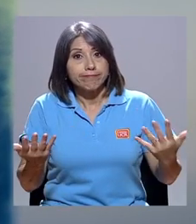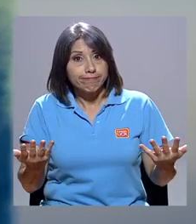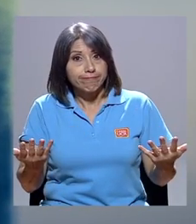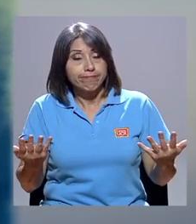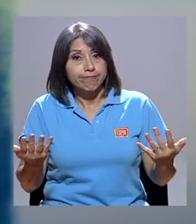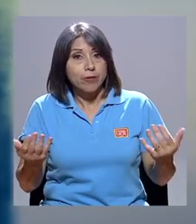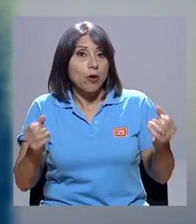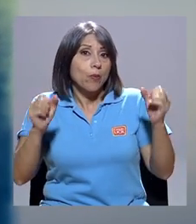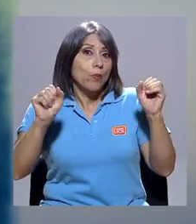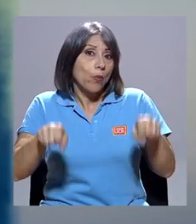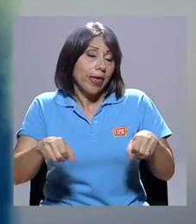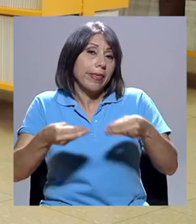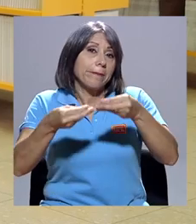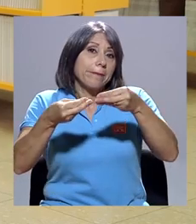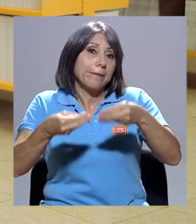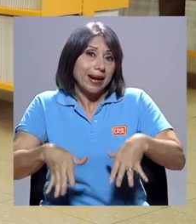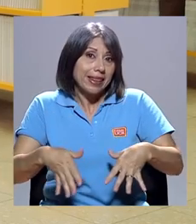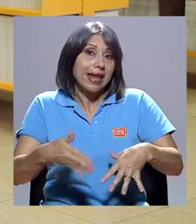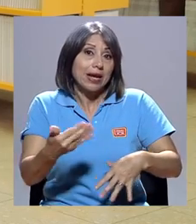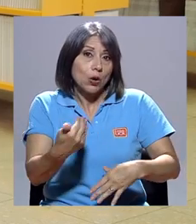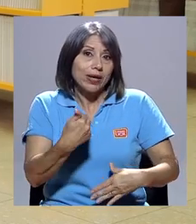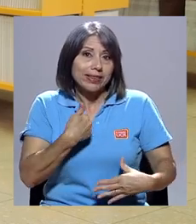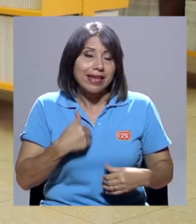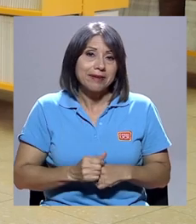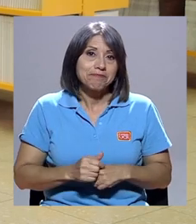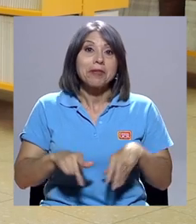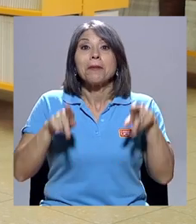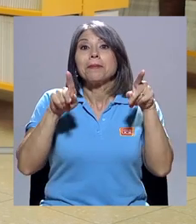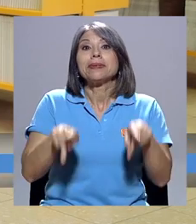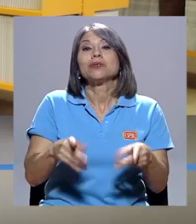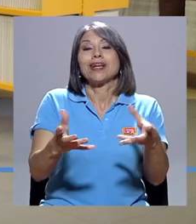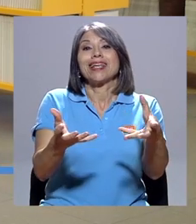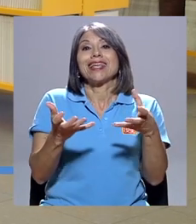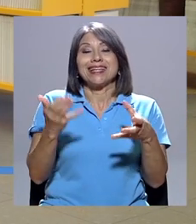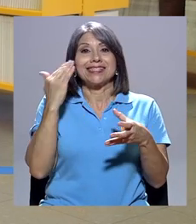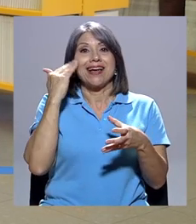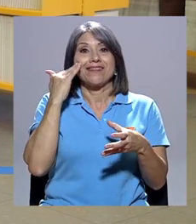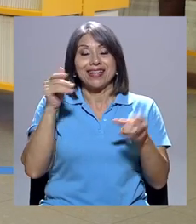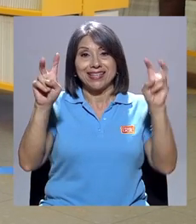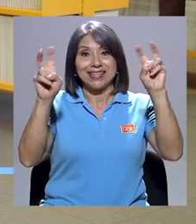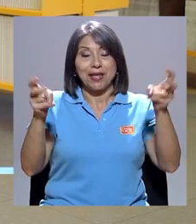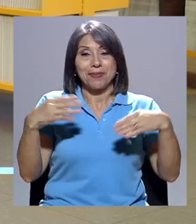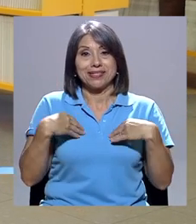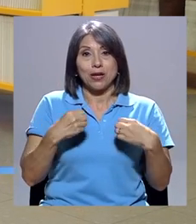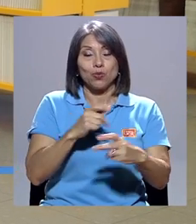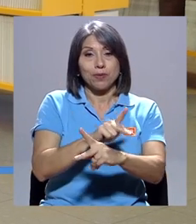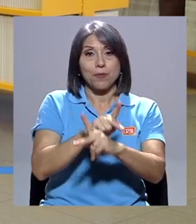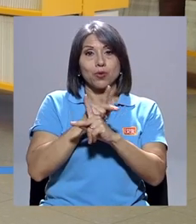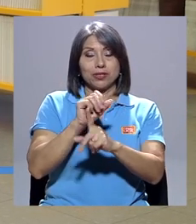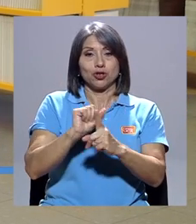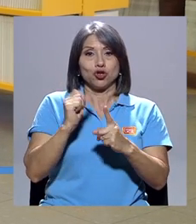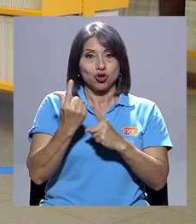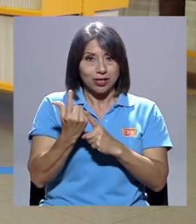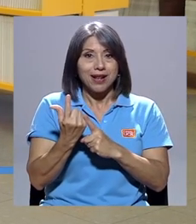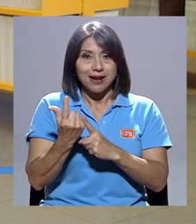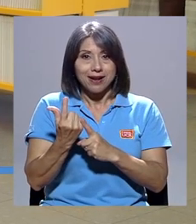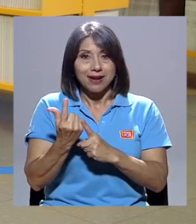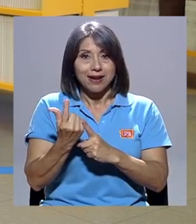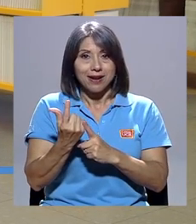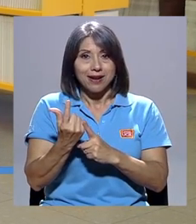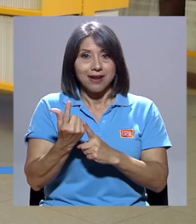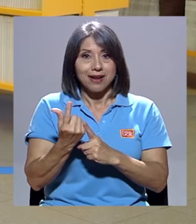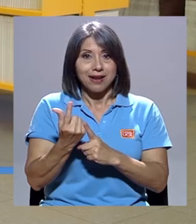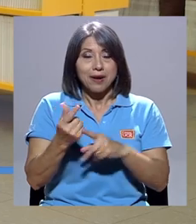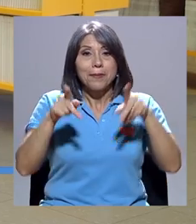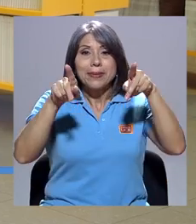de perder lo que tiene. El que quiere saber sobre estos temas en salud y protección social, el